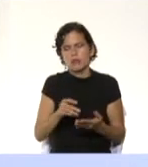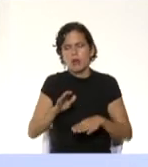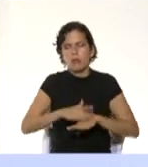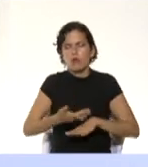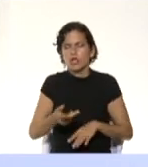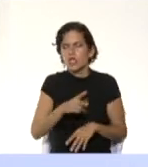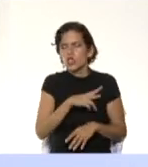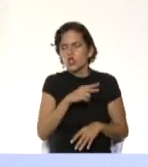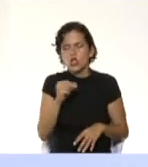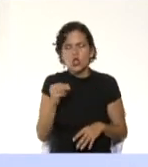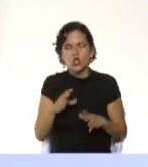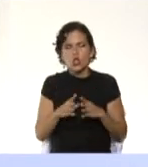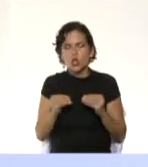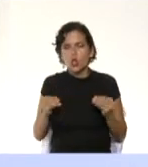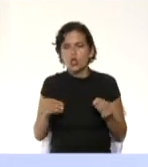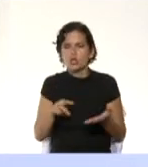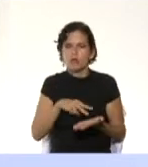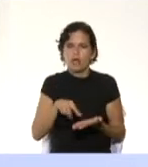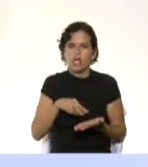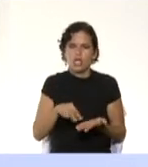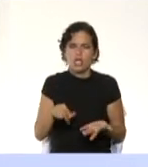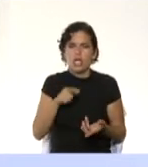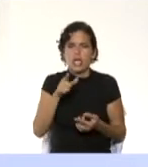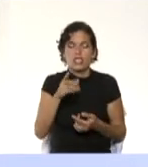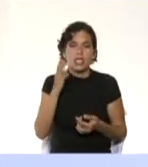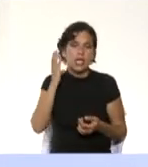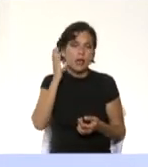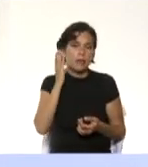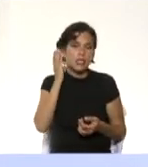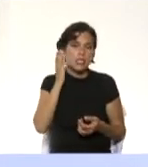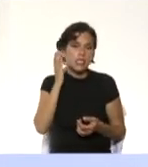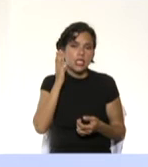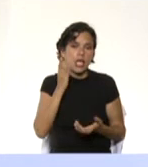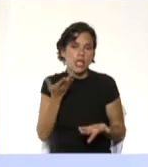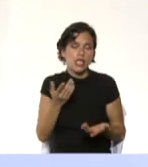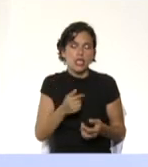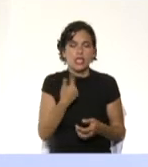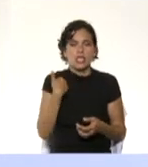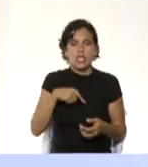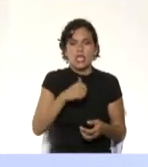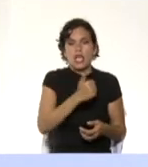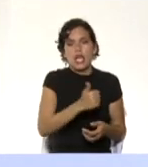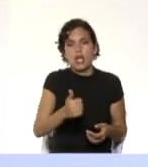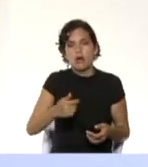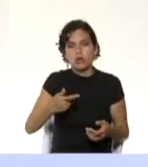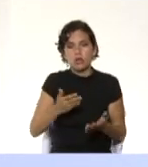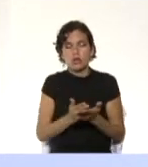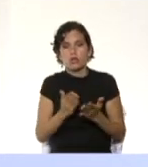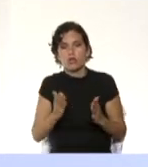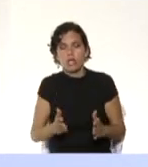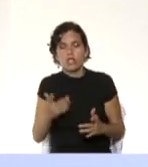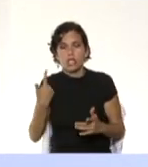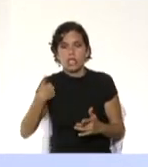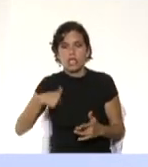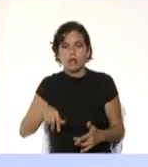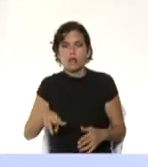bailar. Entonces, esas capacidades y actitudes que tiene cada uno de los estudiantes las debemos respetar. También debemos respetar